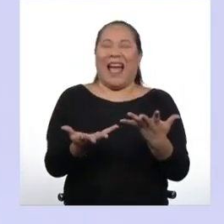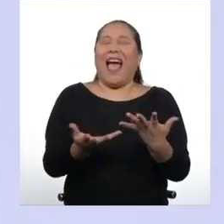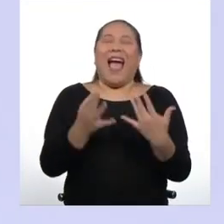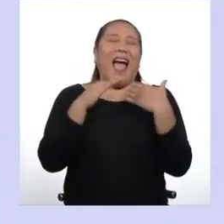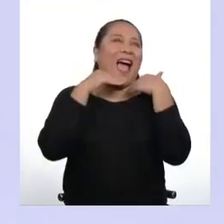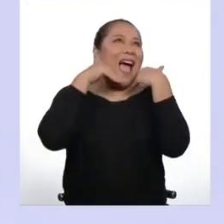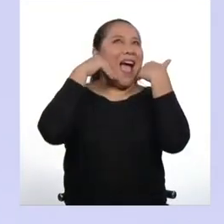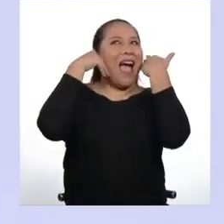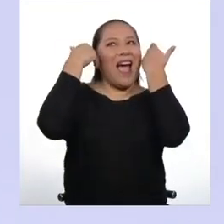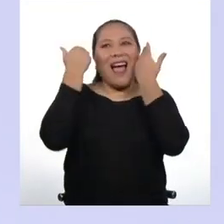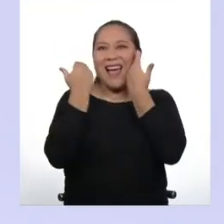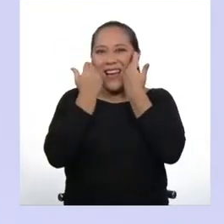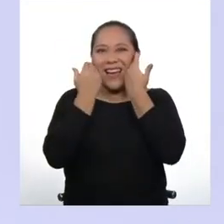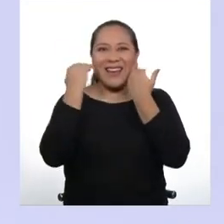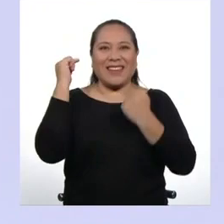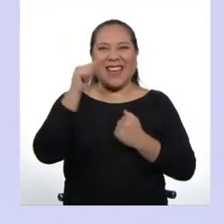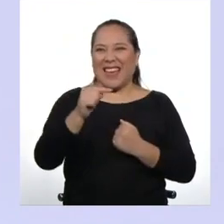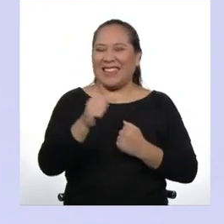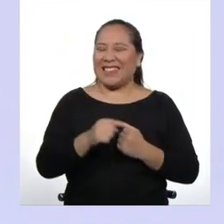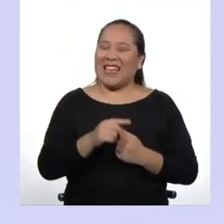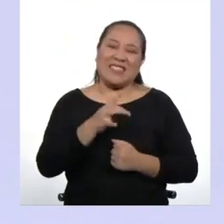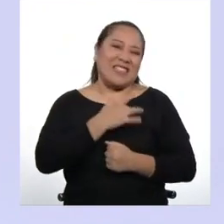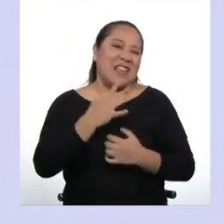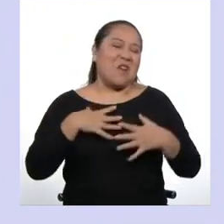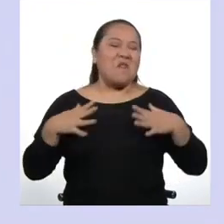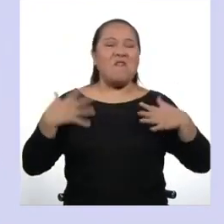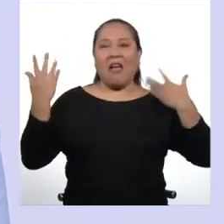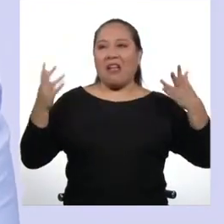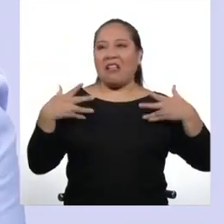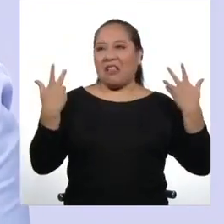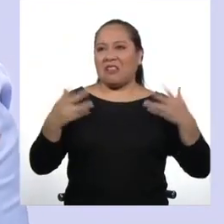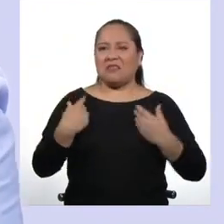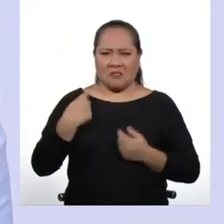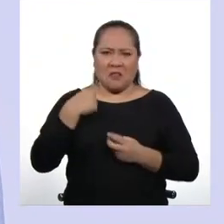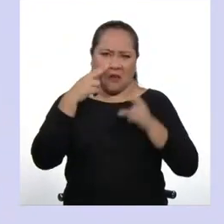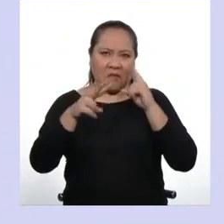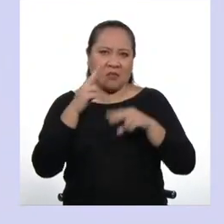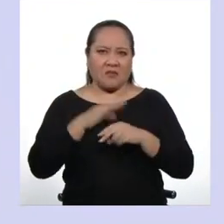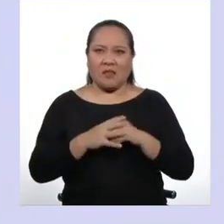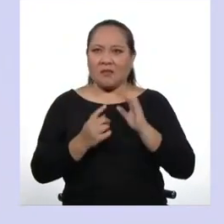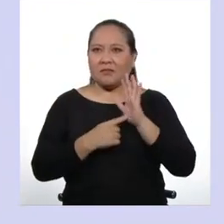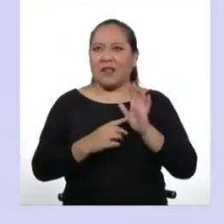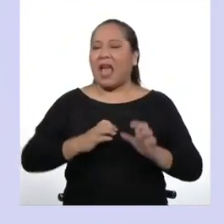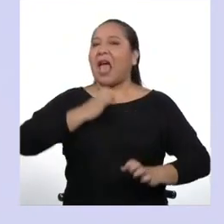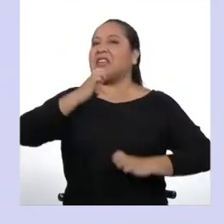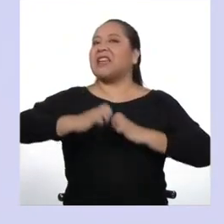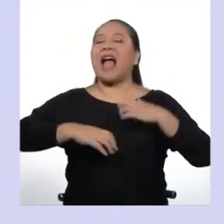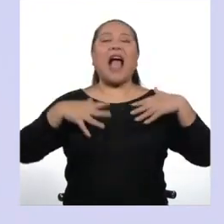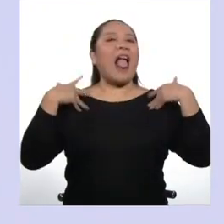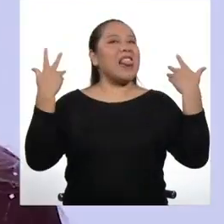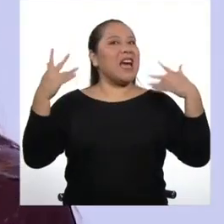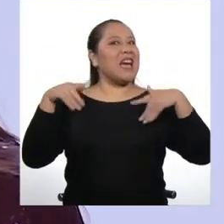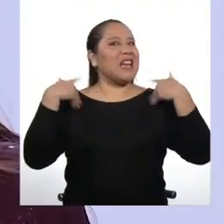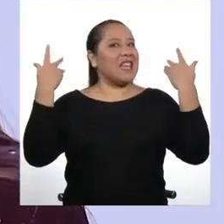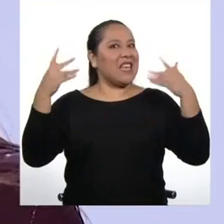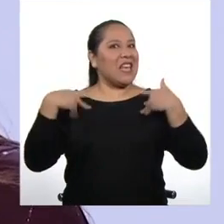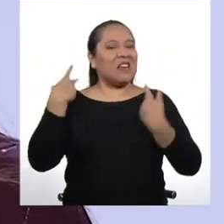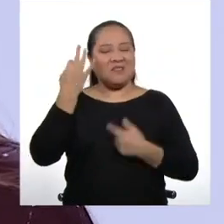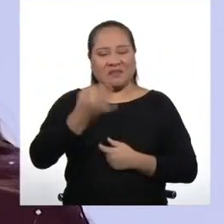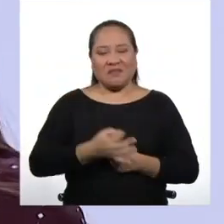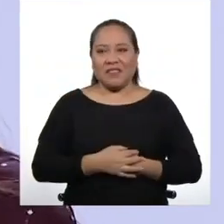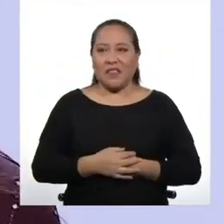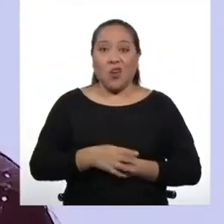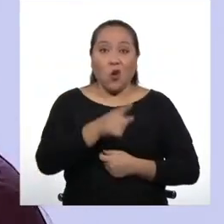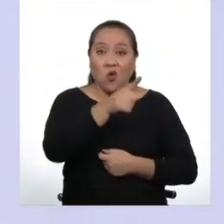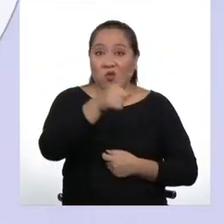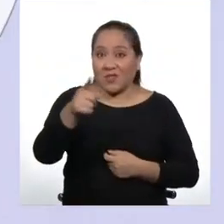sonrisa de oreja a oreja. Ese niño debe estar muy contento. Yo lo veo muy alegre. Lo que expresa debe ser alegría, definitivamente. Ustedes,